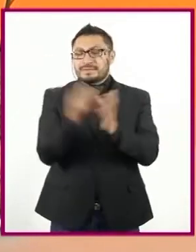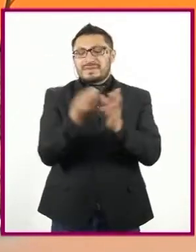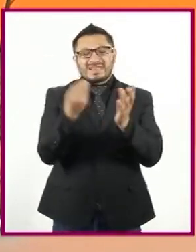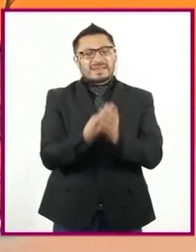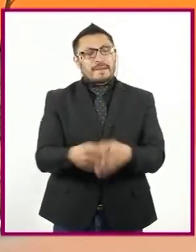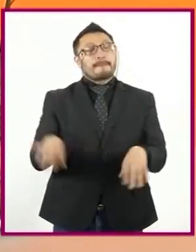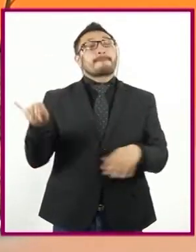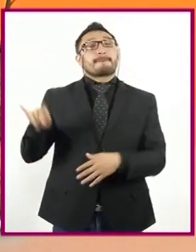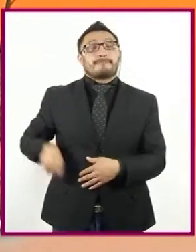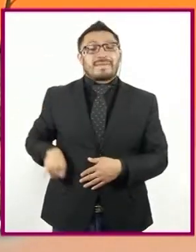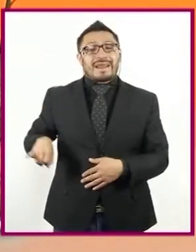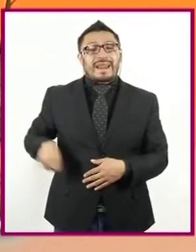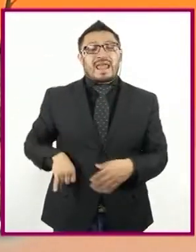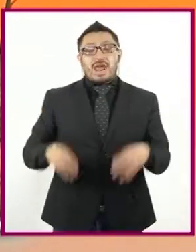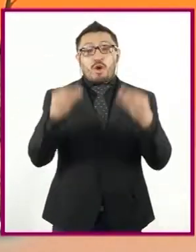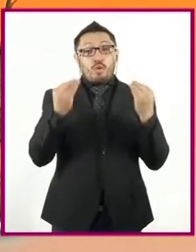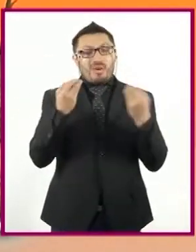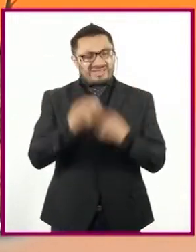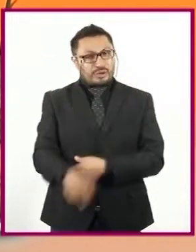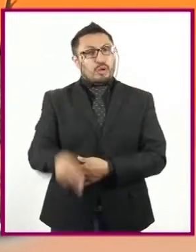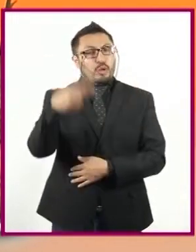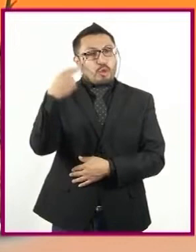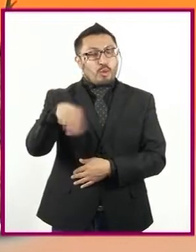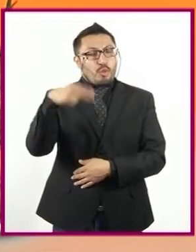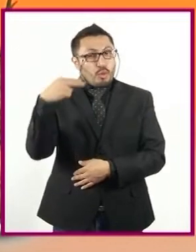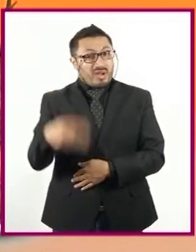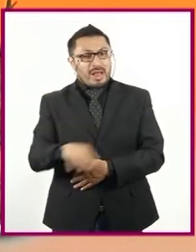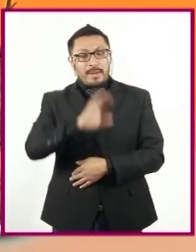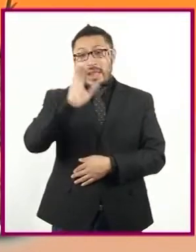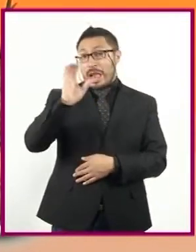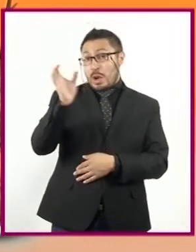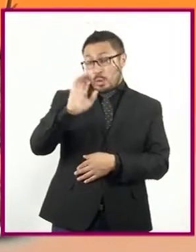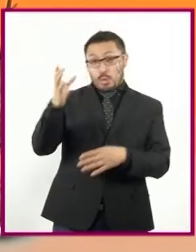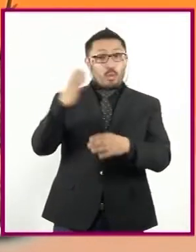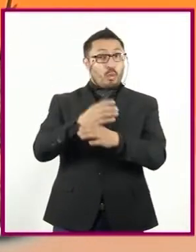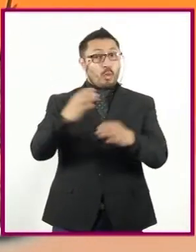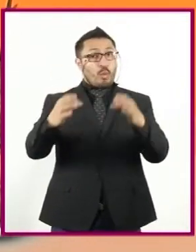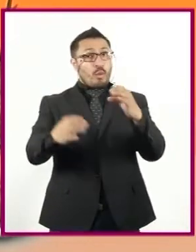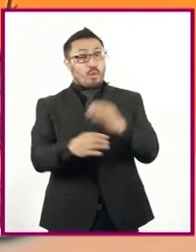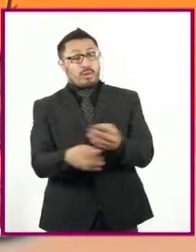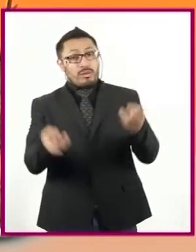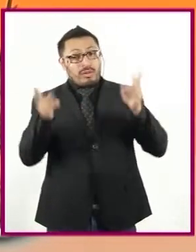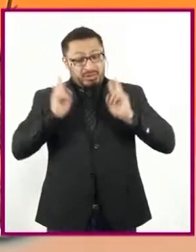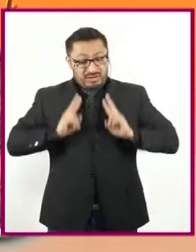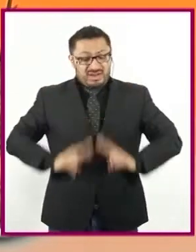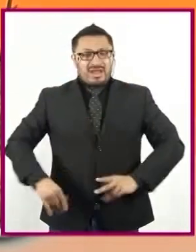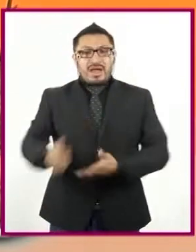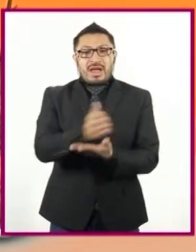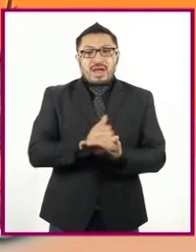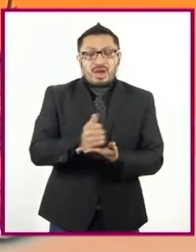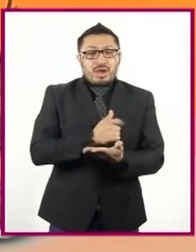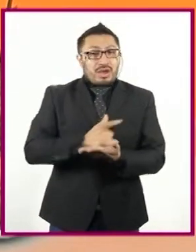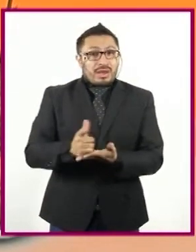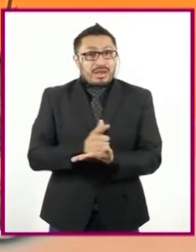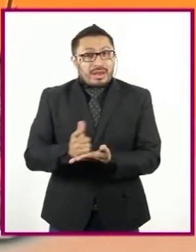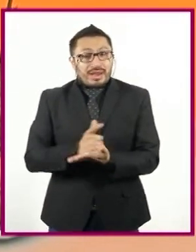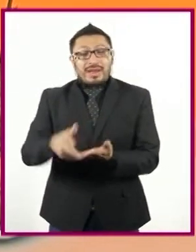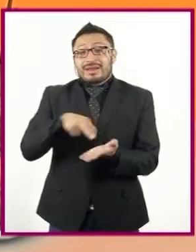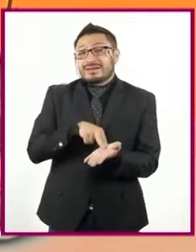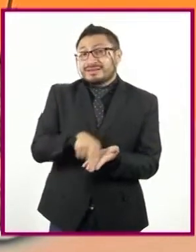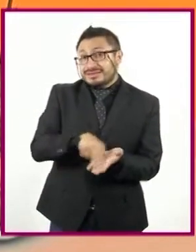demás interesante al que hemos titulado Cuando las cosas se visten de azules, grises y